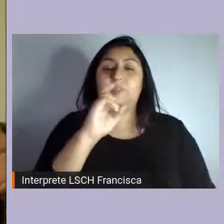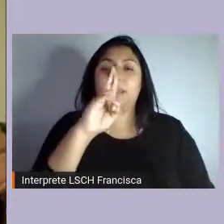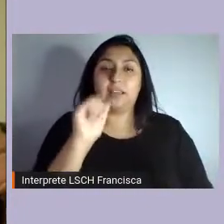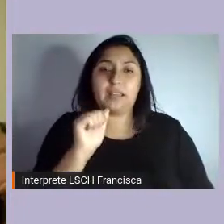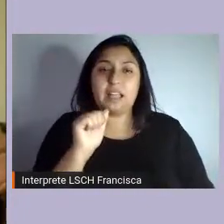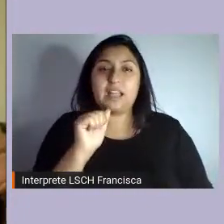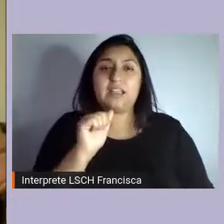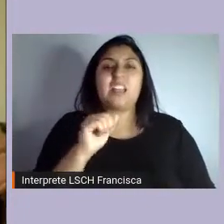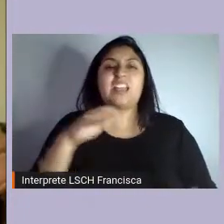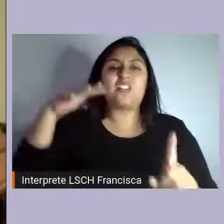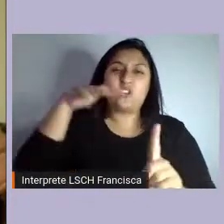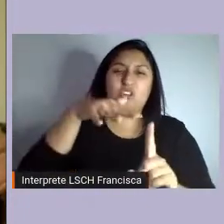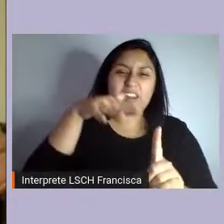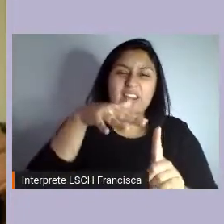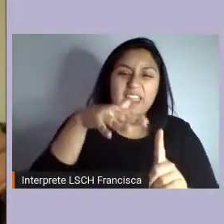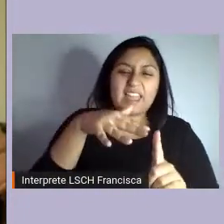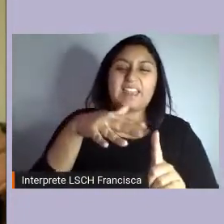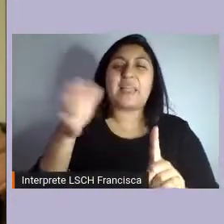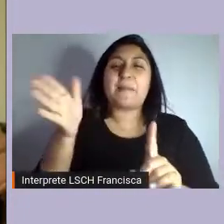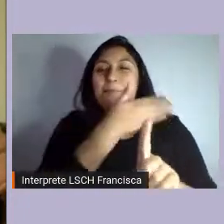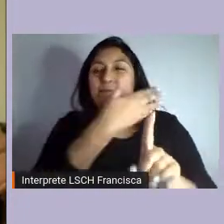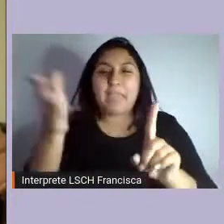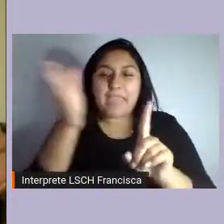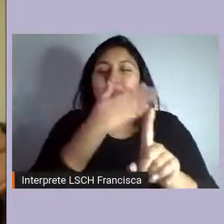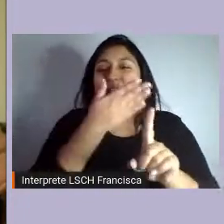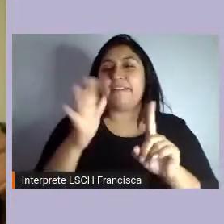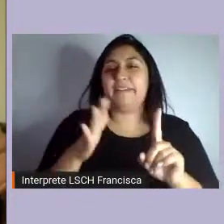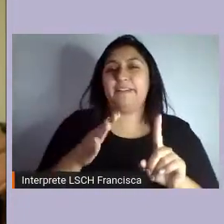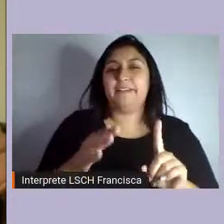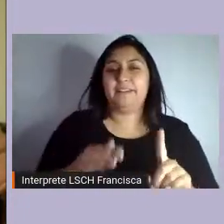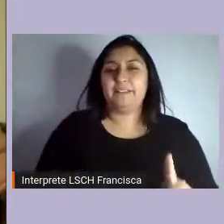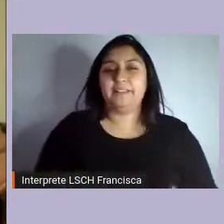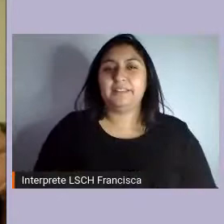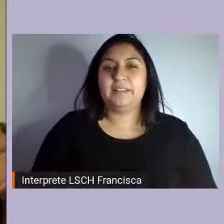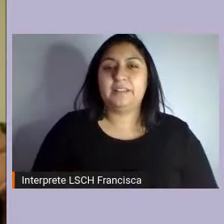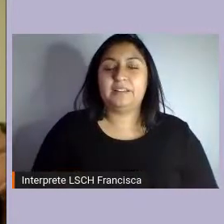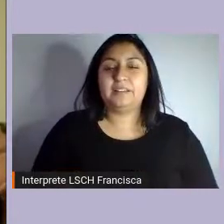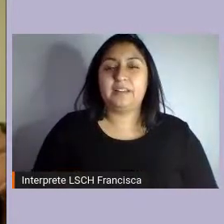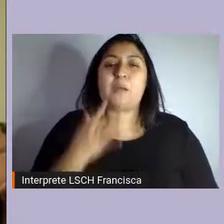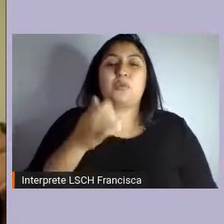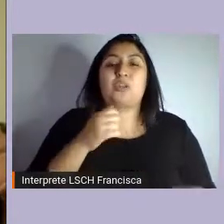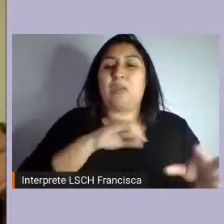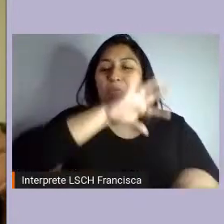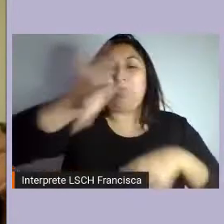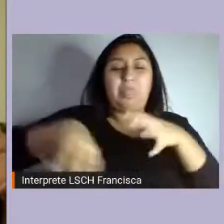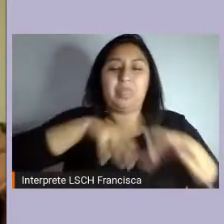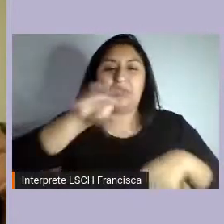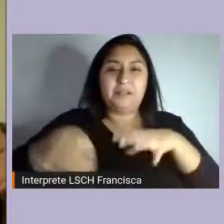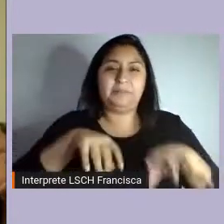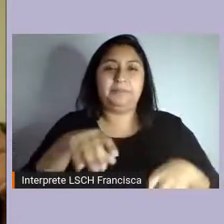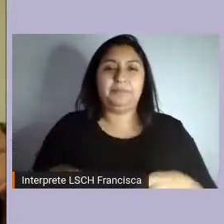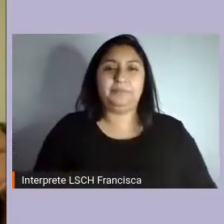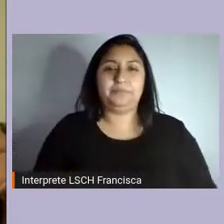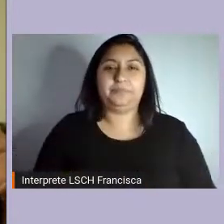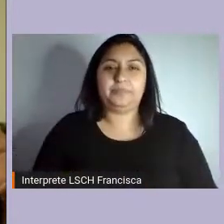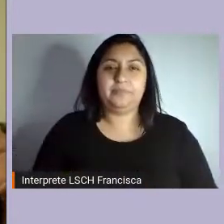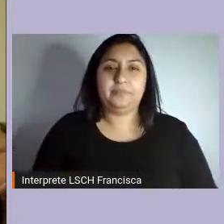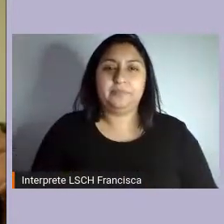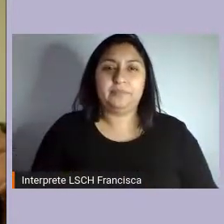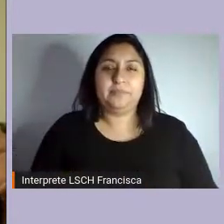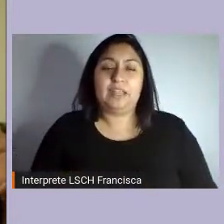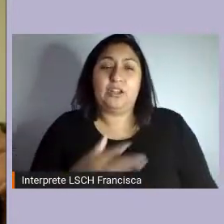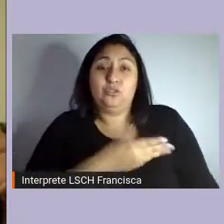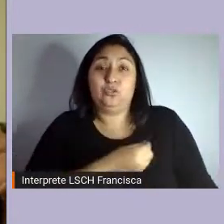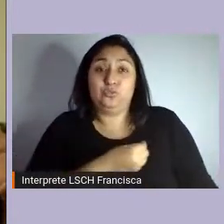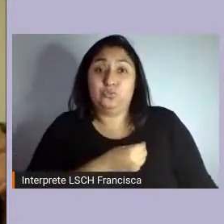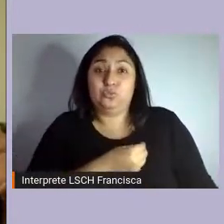nosotros chicotean, ¿cierto? Dice, ¿cierto? Y andábamos sin chistar con un susto del demonio. Pasamos